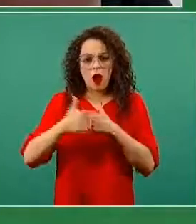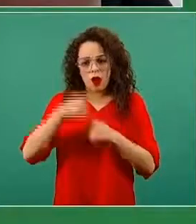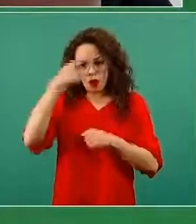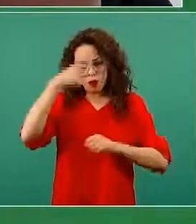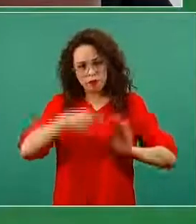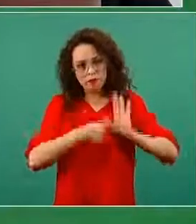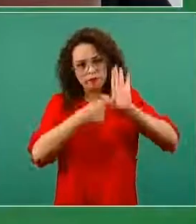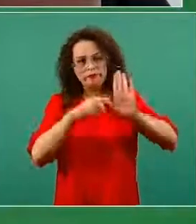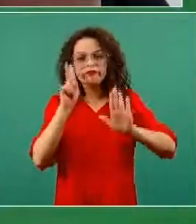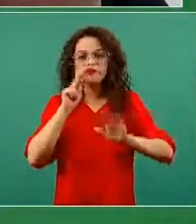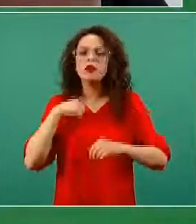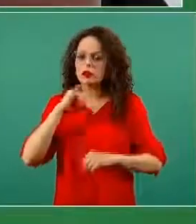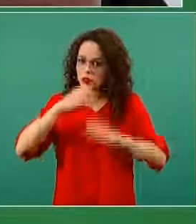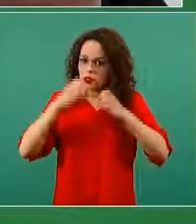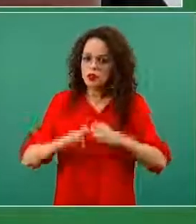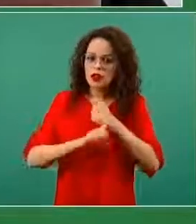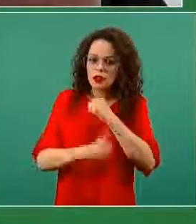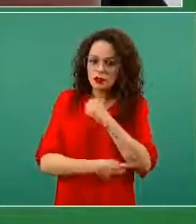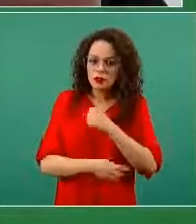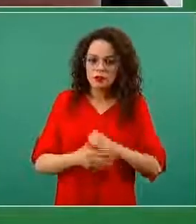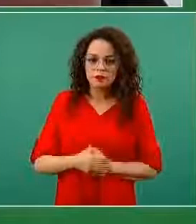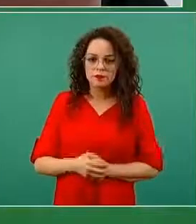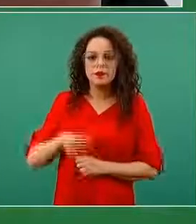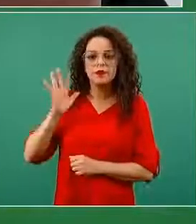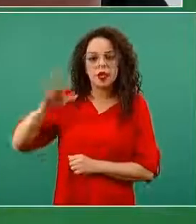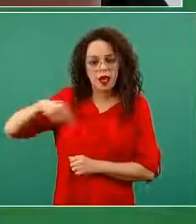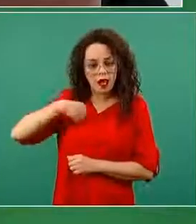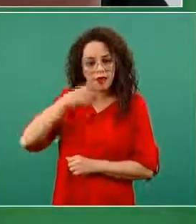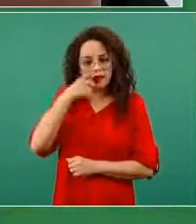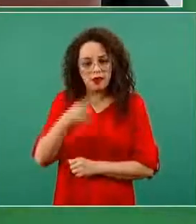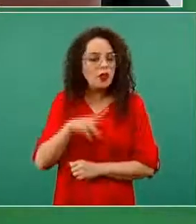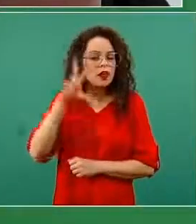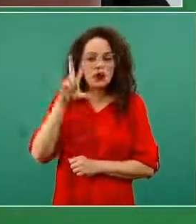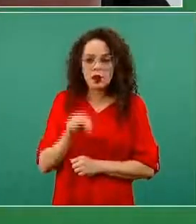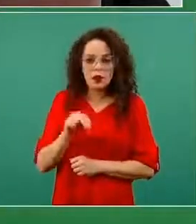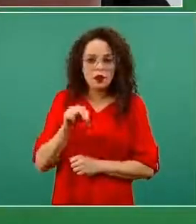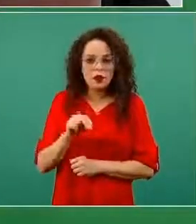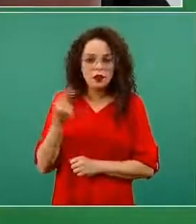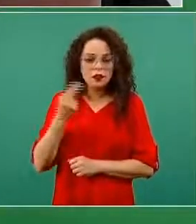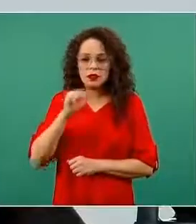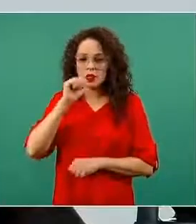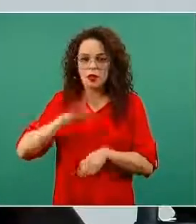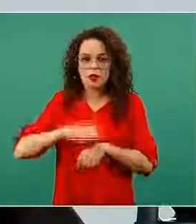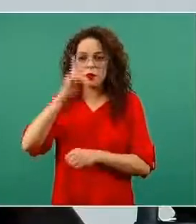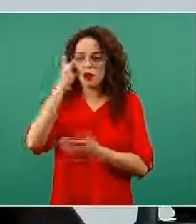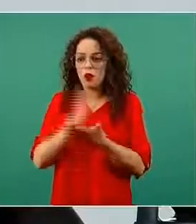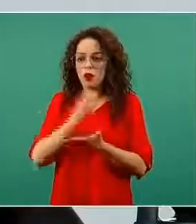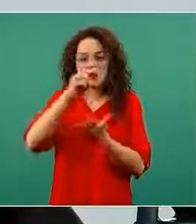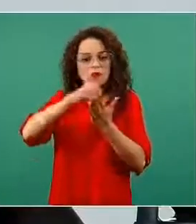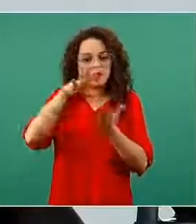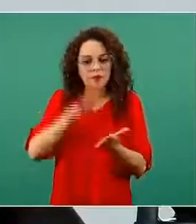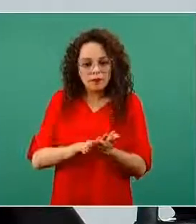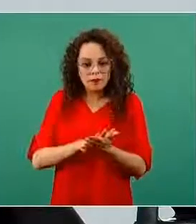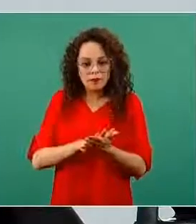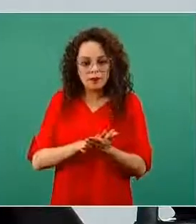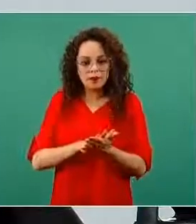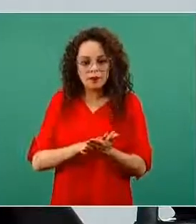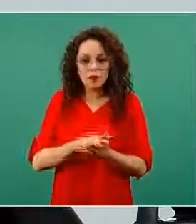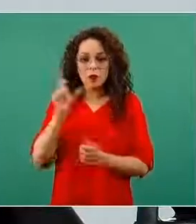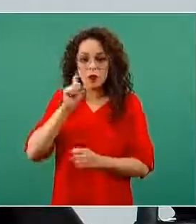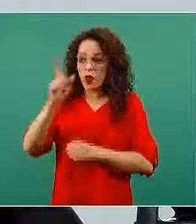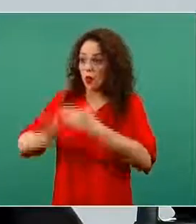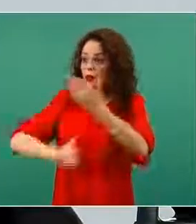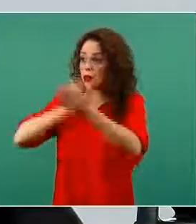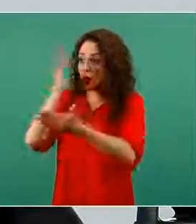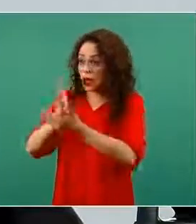que están embarazadas? Como dije, no se está solicitando nada más que el preregistro y se hará un filtro en el lugar